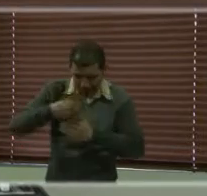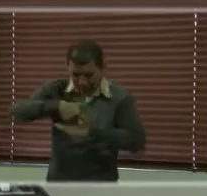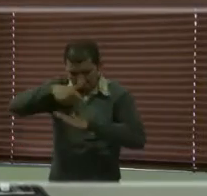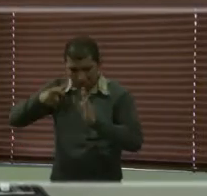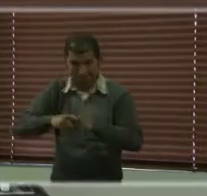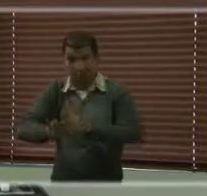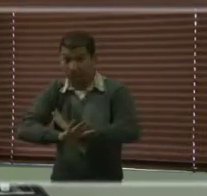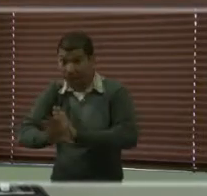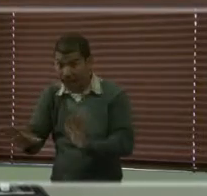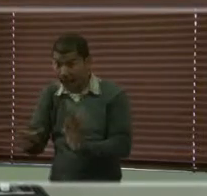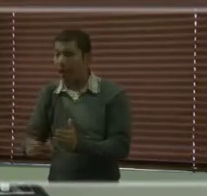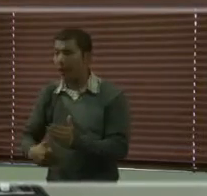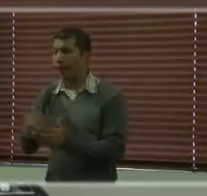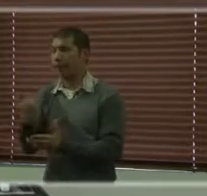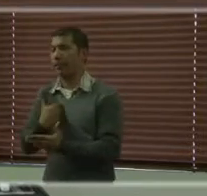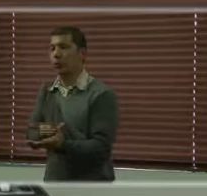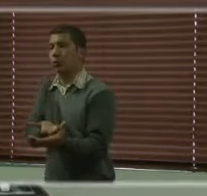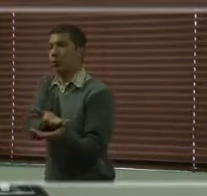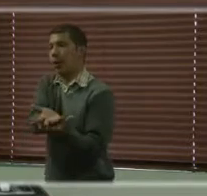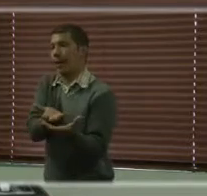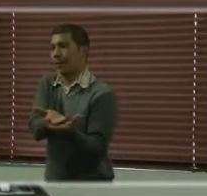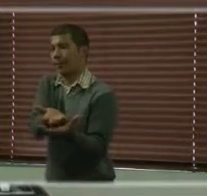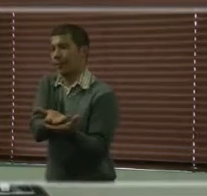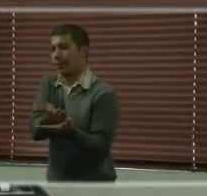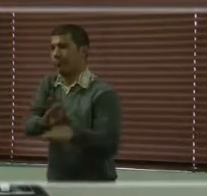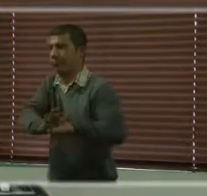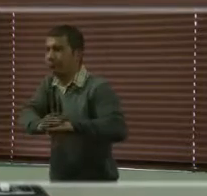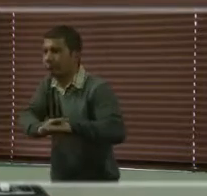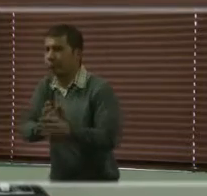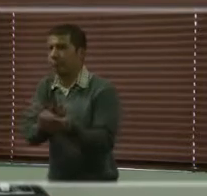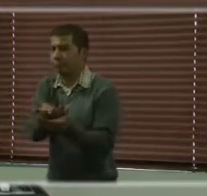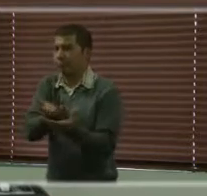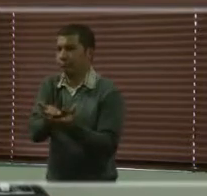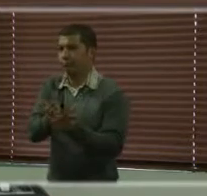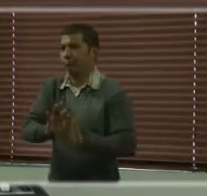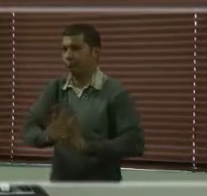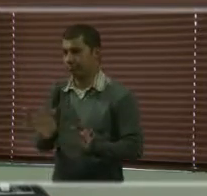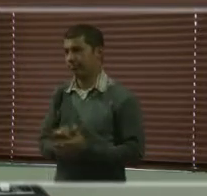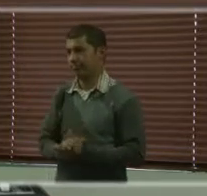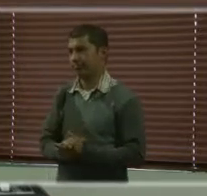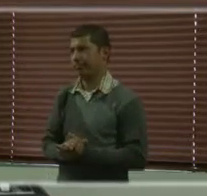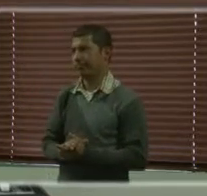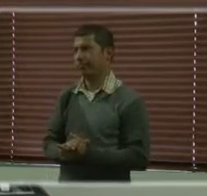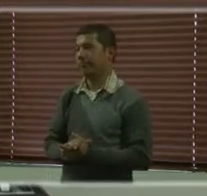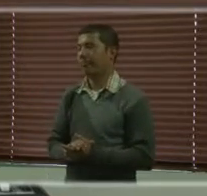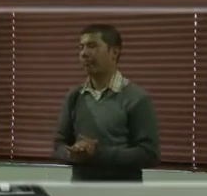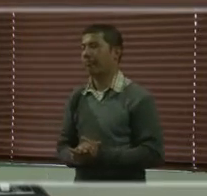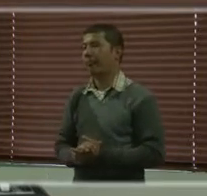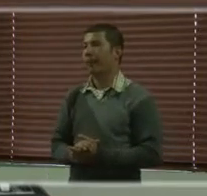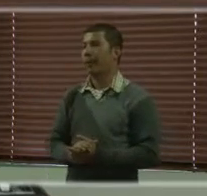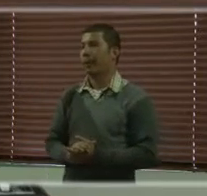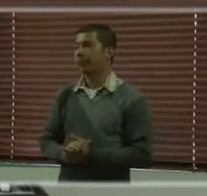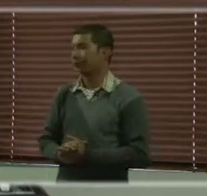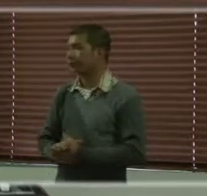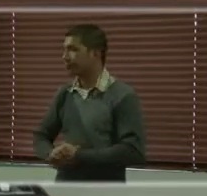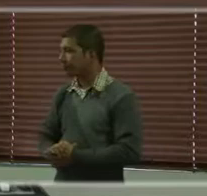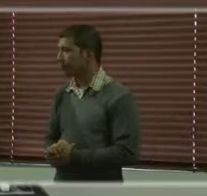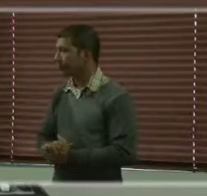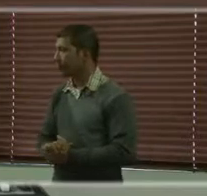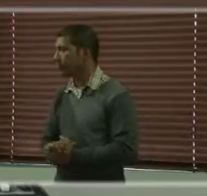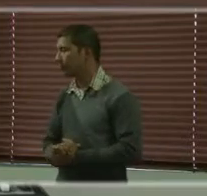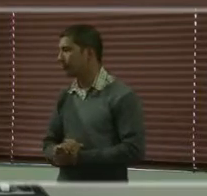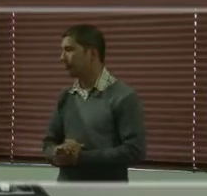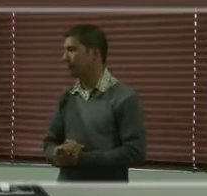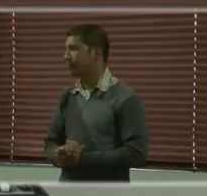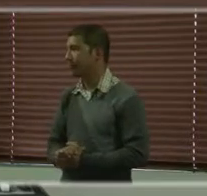la información escrita recibida Y de ese diálogo presencial de seis horas que se mantuvo con los representantes del Estado